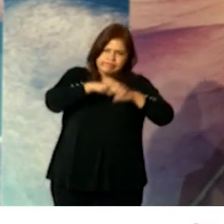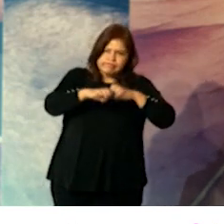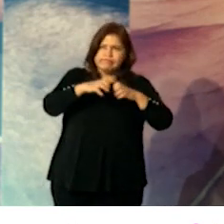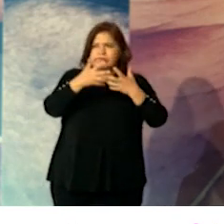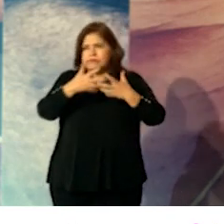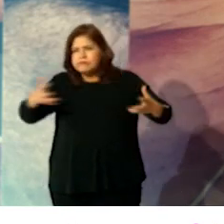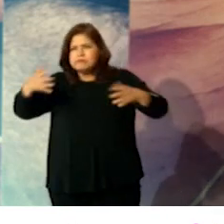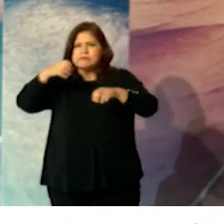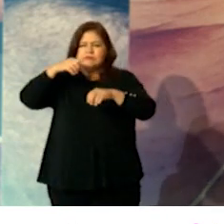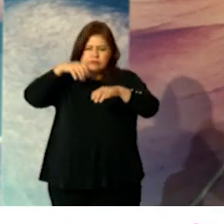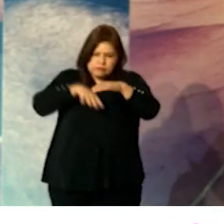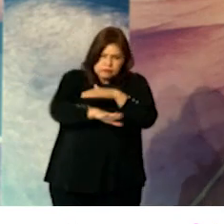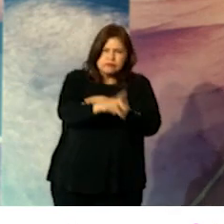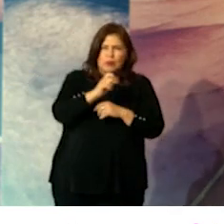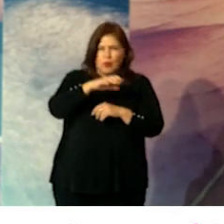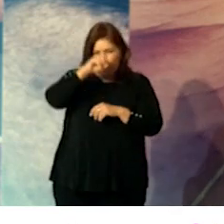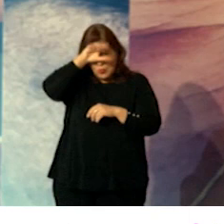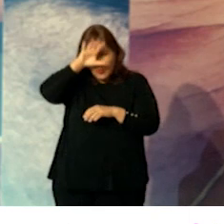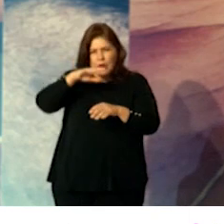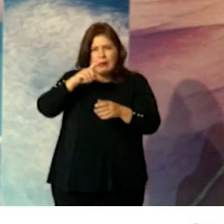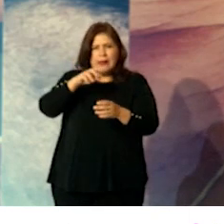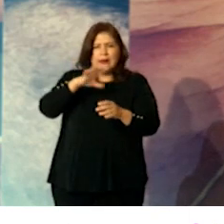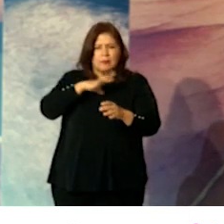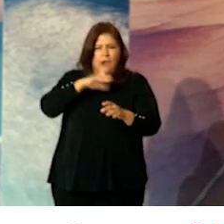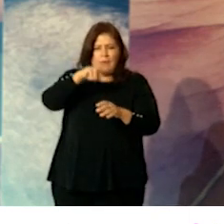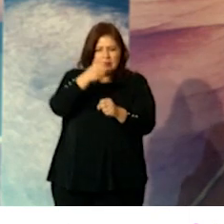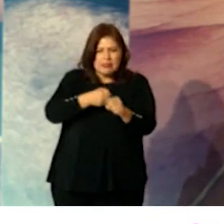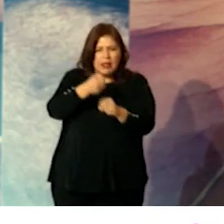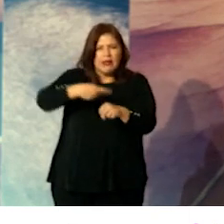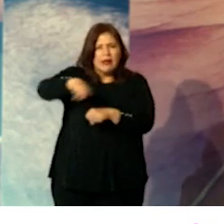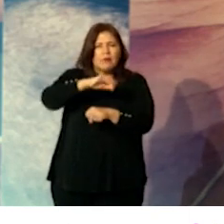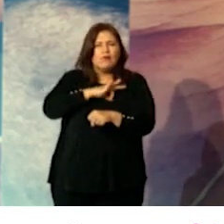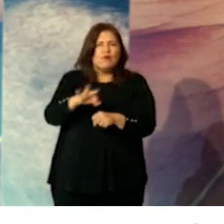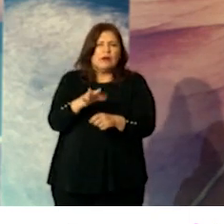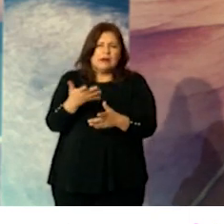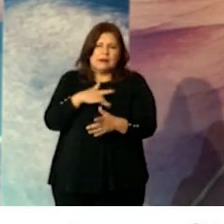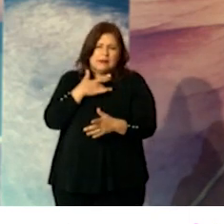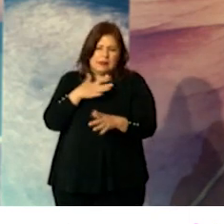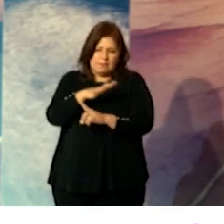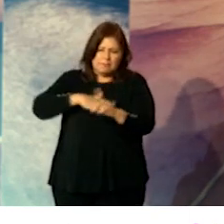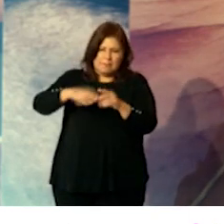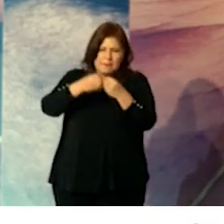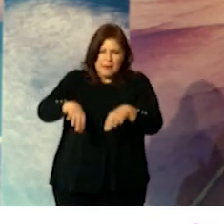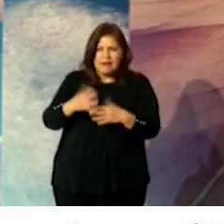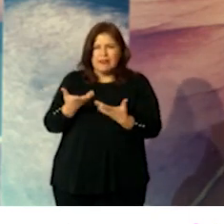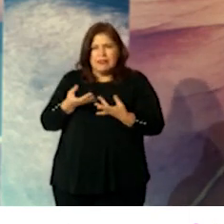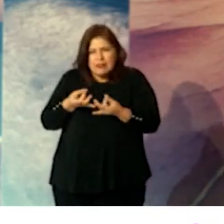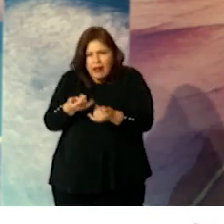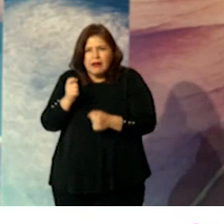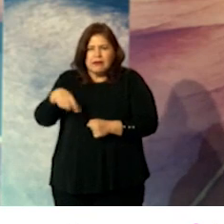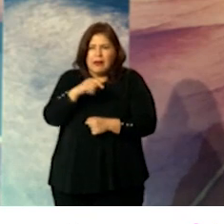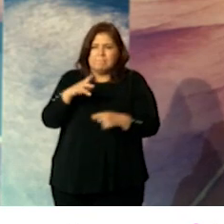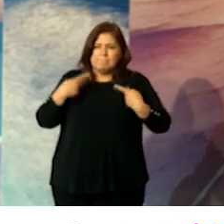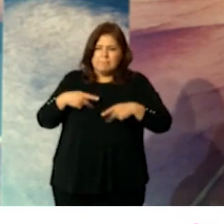forestales, las mineras, que generan un daño gigantesco, el fracking, al medio ambiente, no al territorio, a las personas, y como